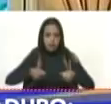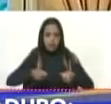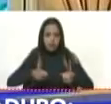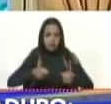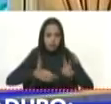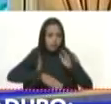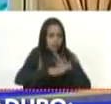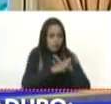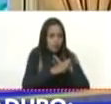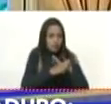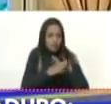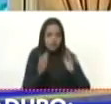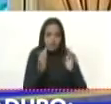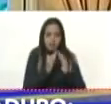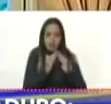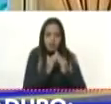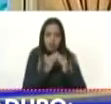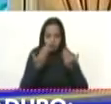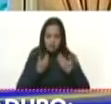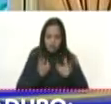a usted a su hogar.